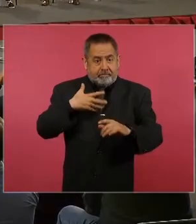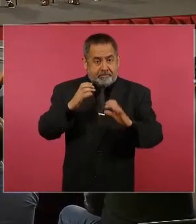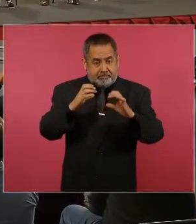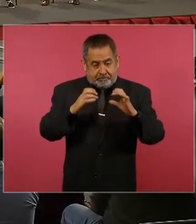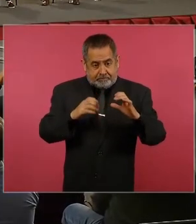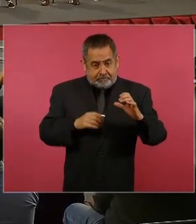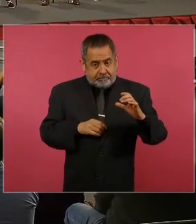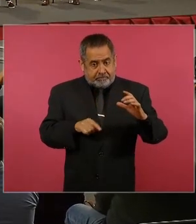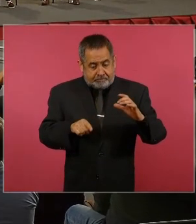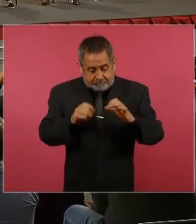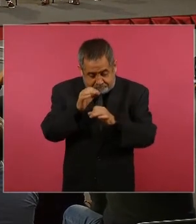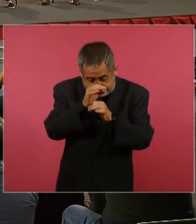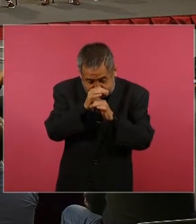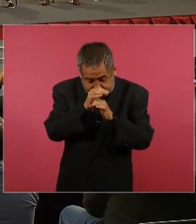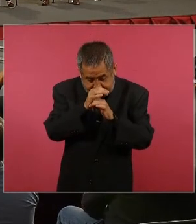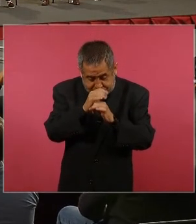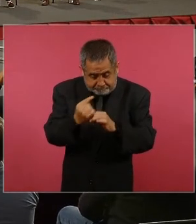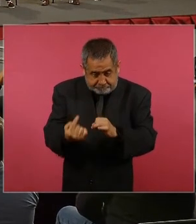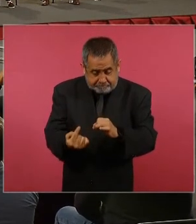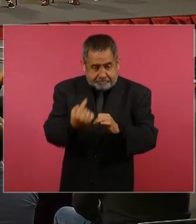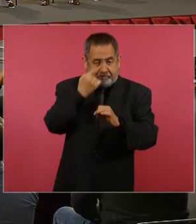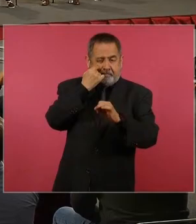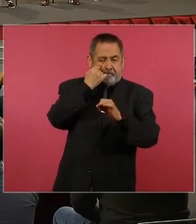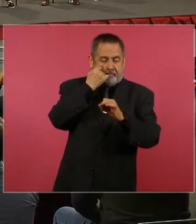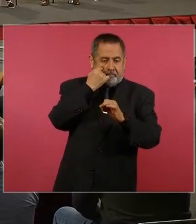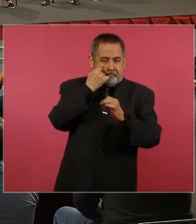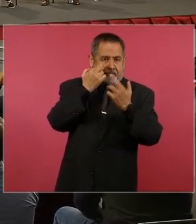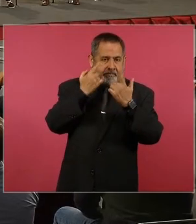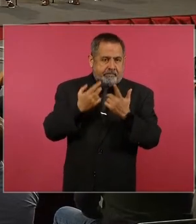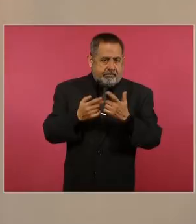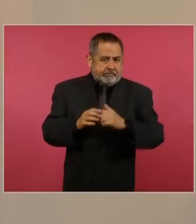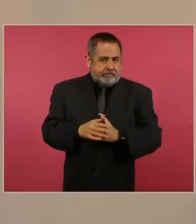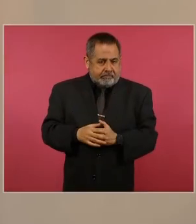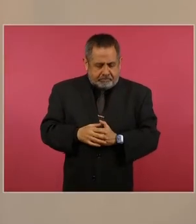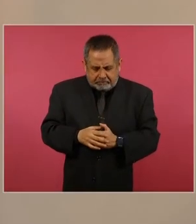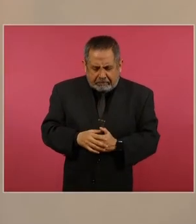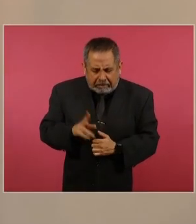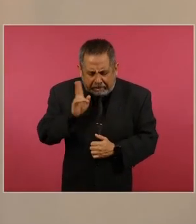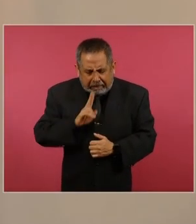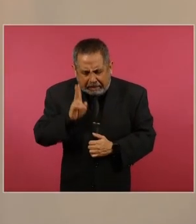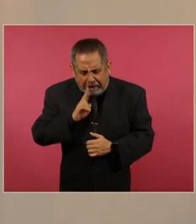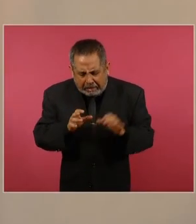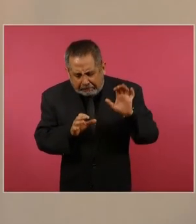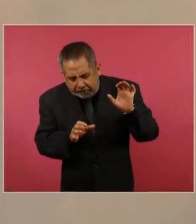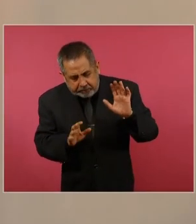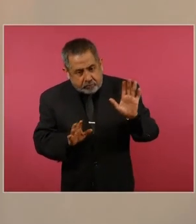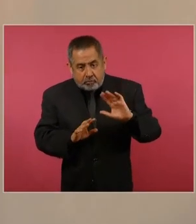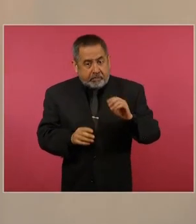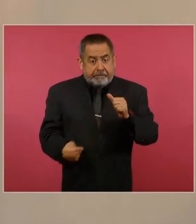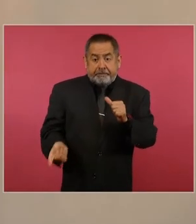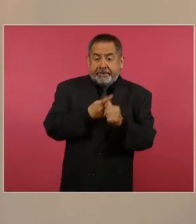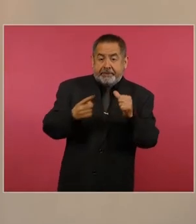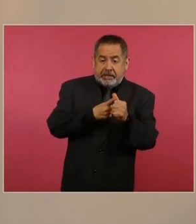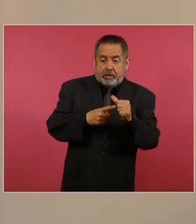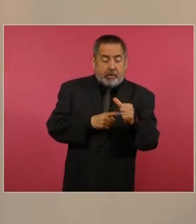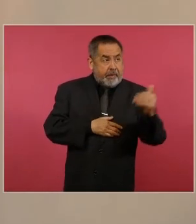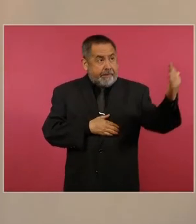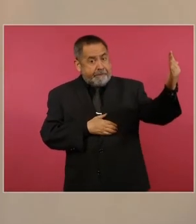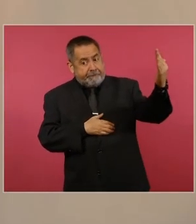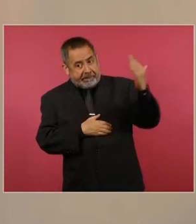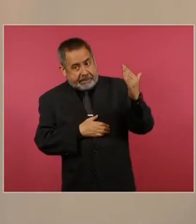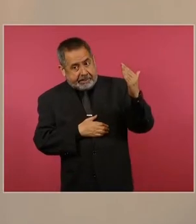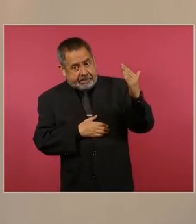telescopio. No pueden ver por aquí si el filtro no está puesto. Hay que tener mucho